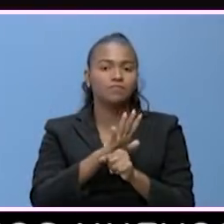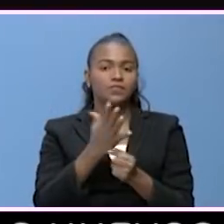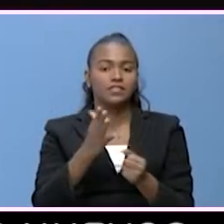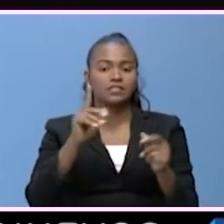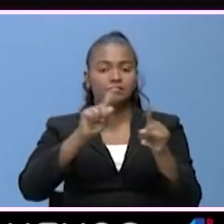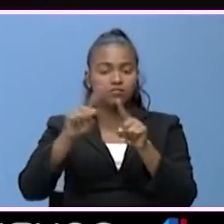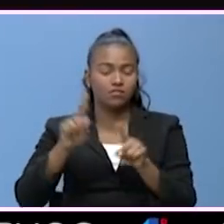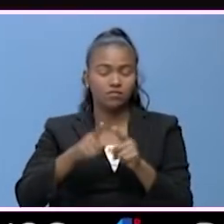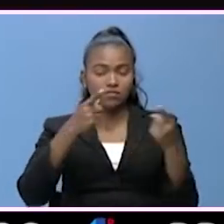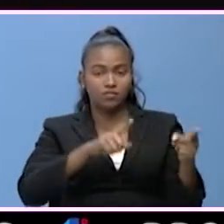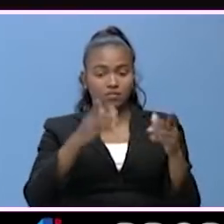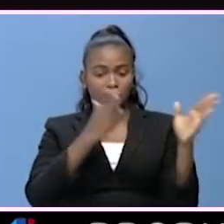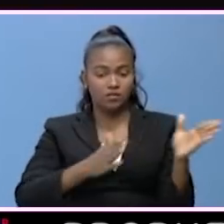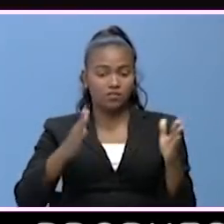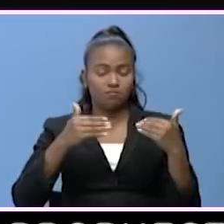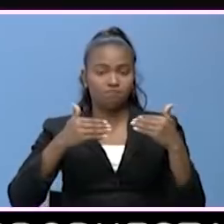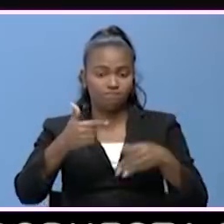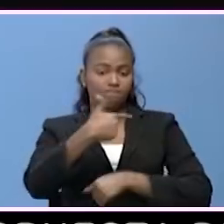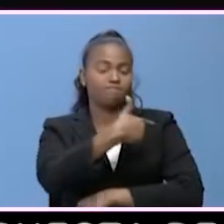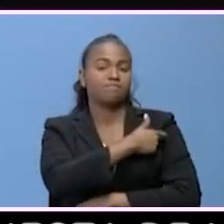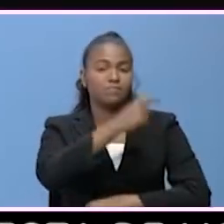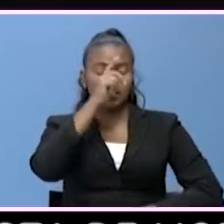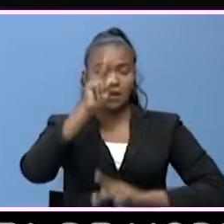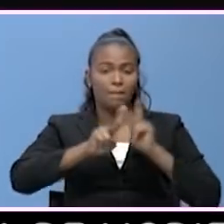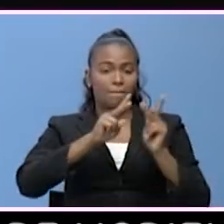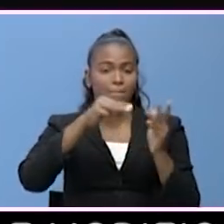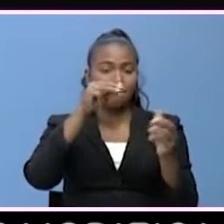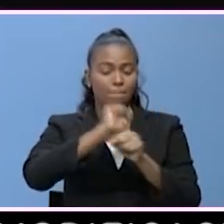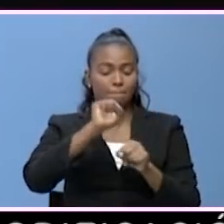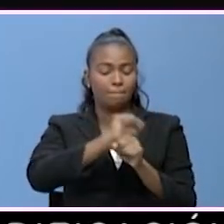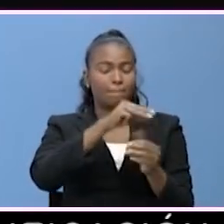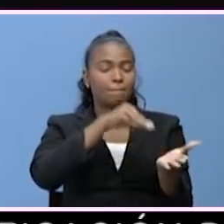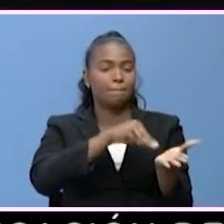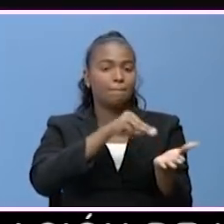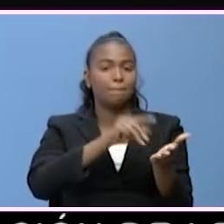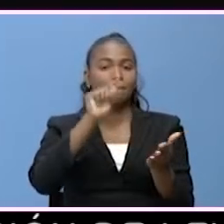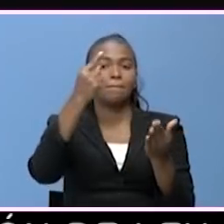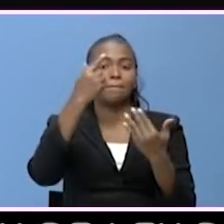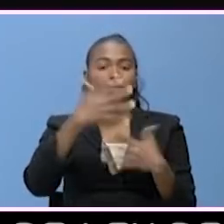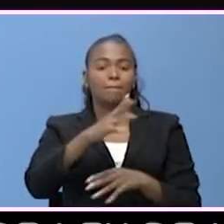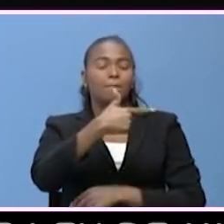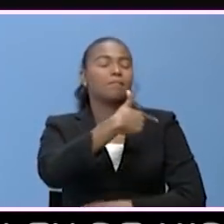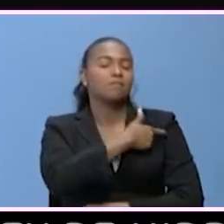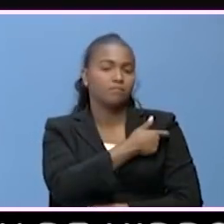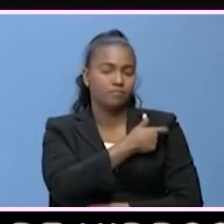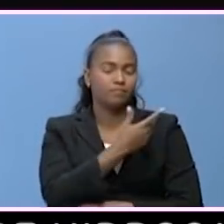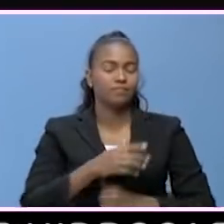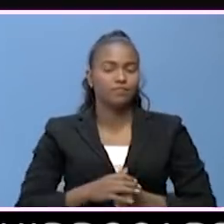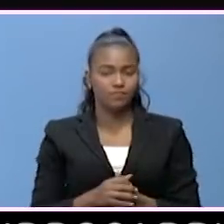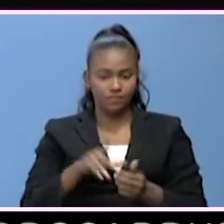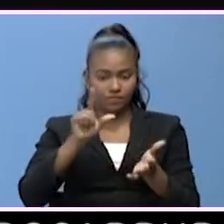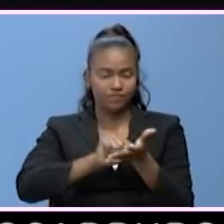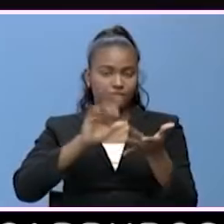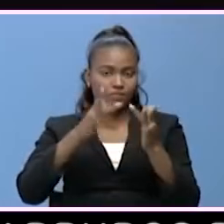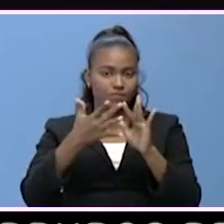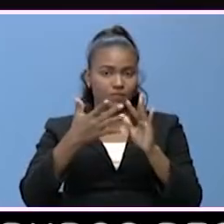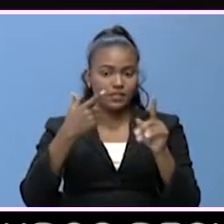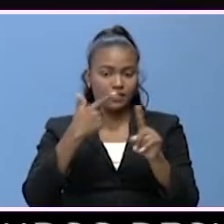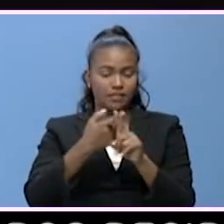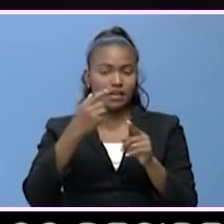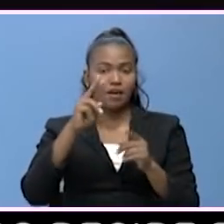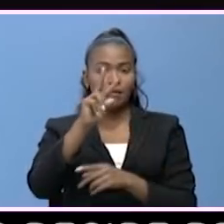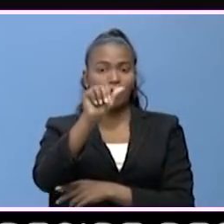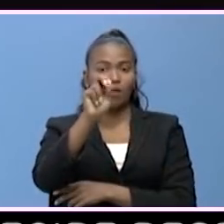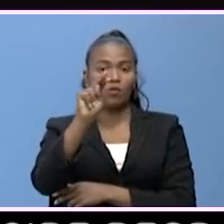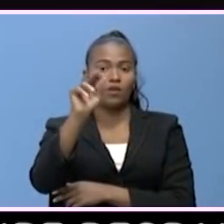tropiezos el proceso de vacunación del personal de primera línea con su primera dosis. En la página web de Vacúnate